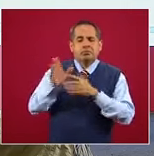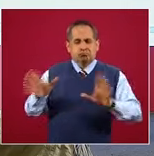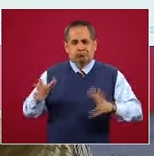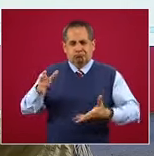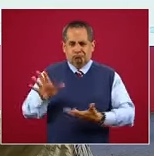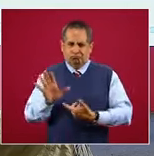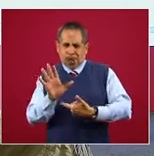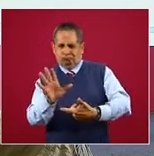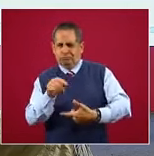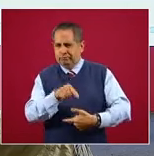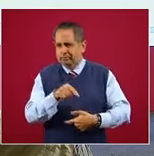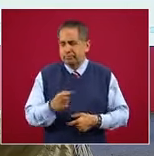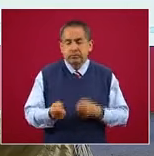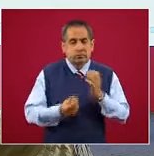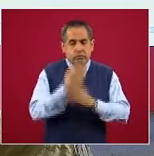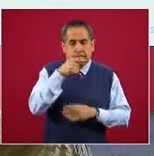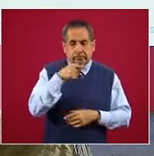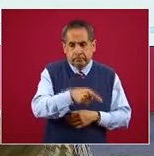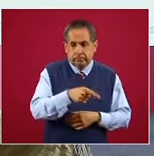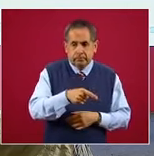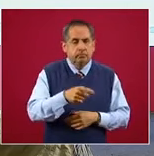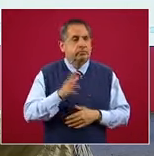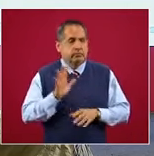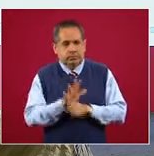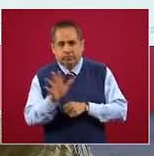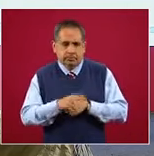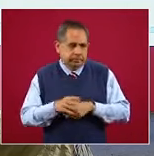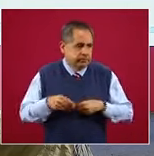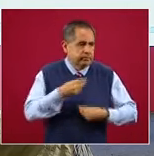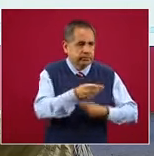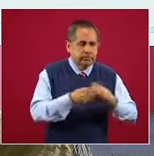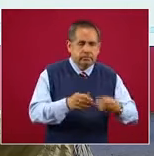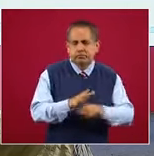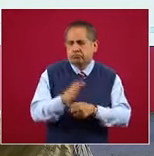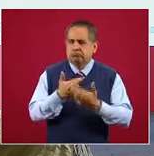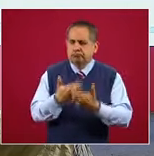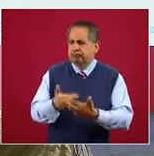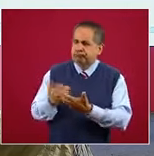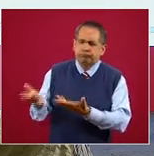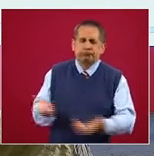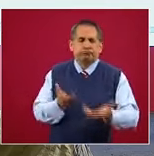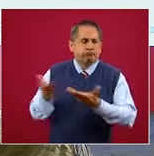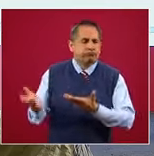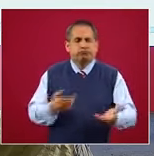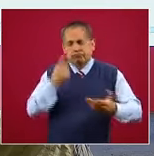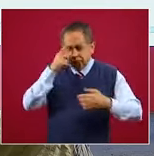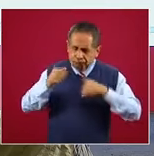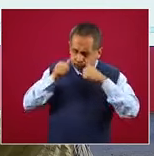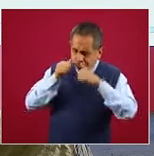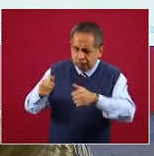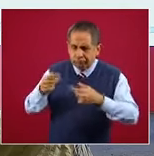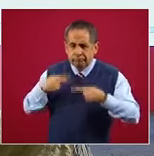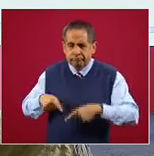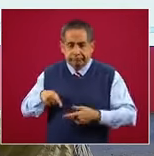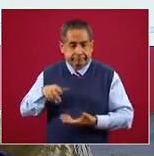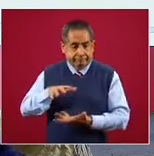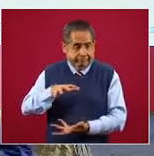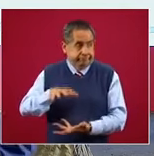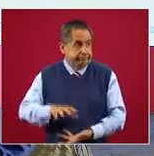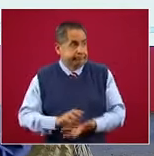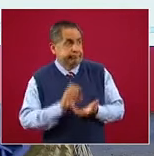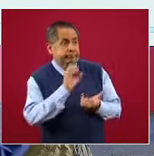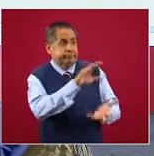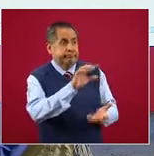estos nuevos ventiladores, pues lógicamente vamos a poder tener mayor disponibilidad también de este tipo de camas en las unidades a las cuales